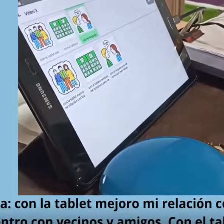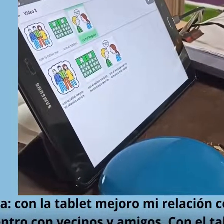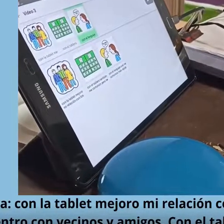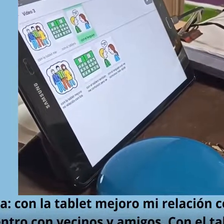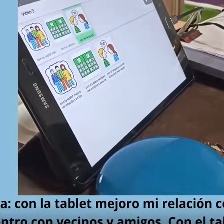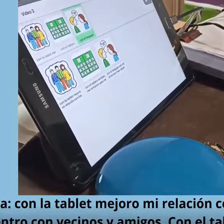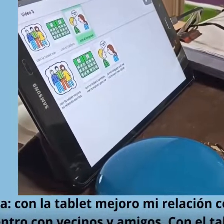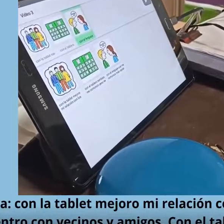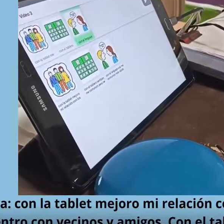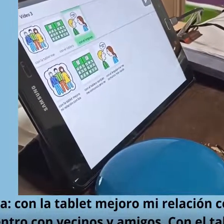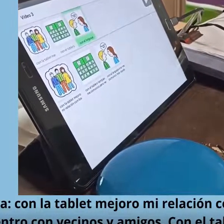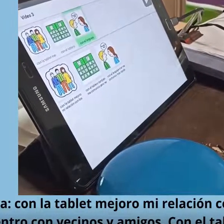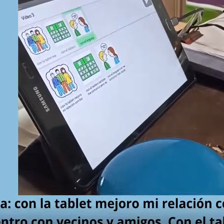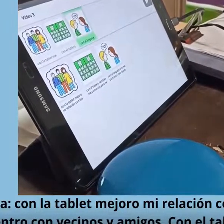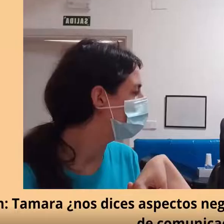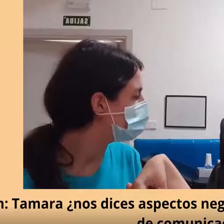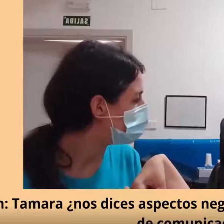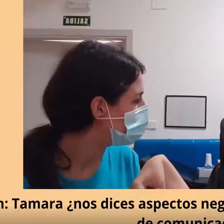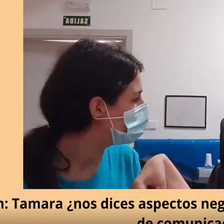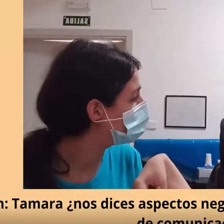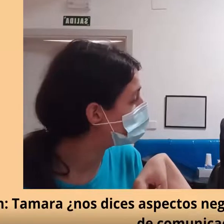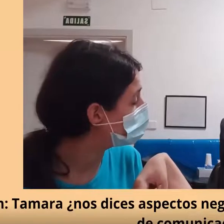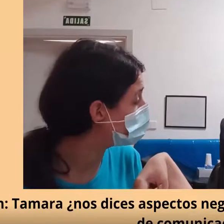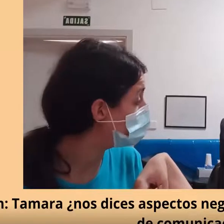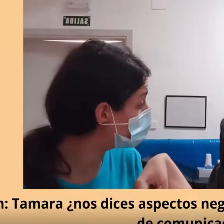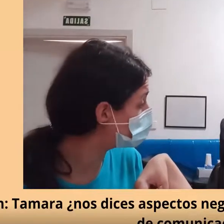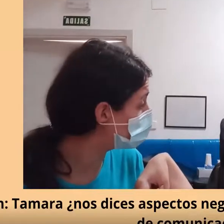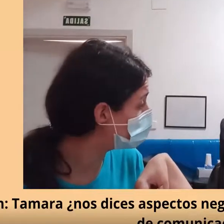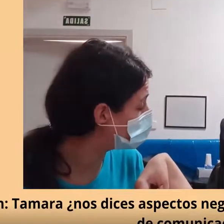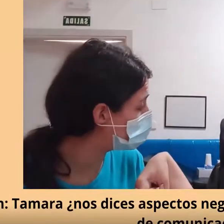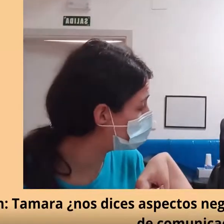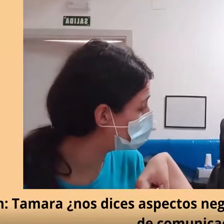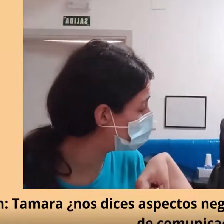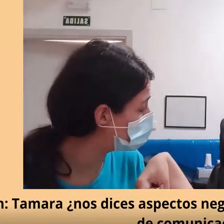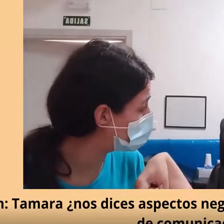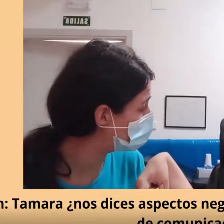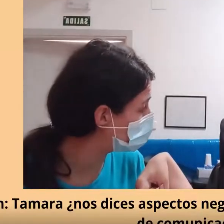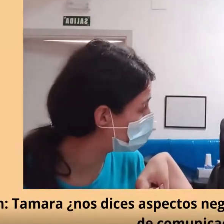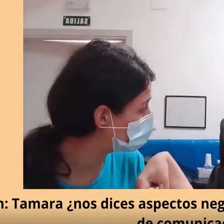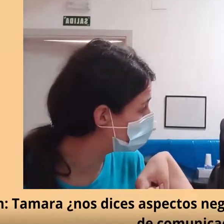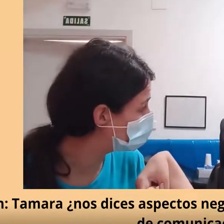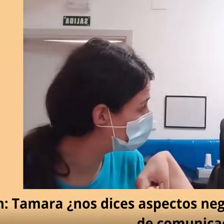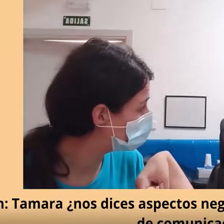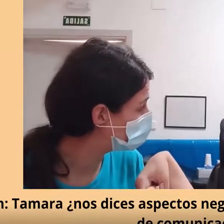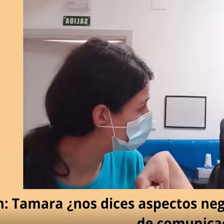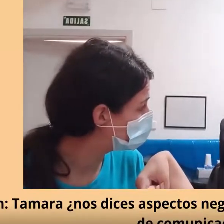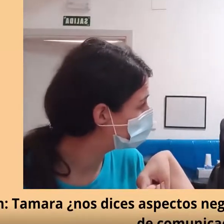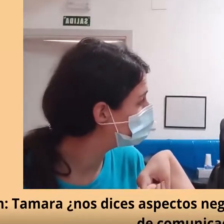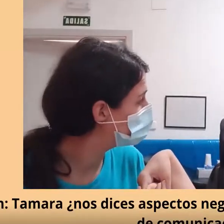me conoces no me entenderás todo. Tamara, ¿nos dices aspectos negativos que tengan tus sistemas de comunicación?